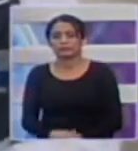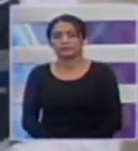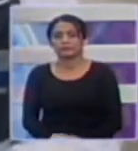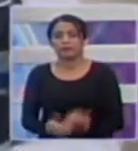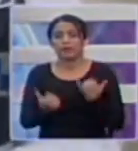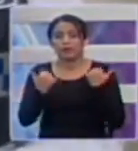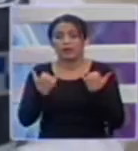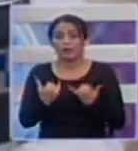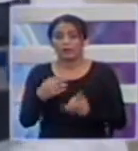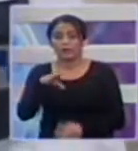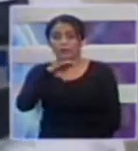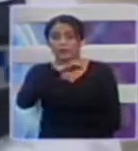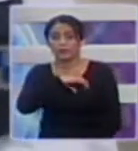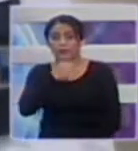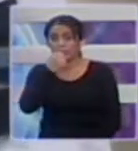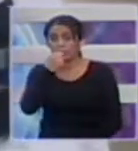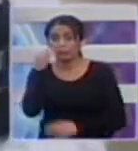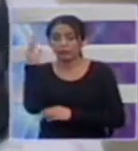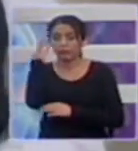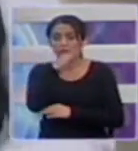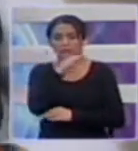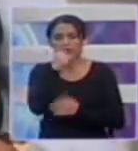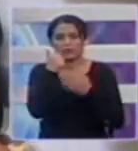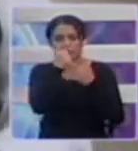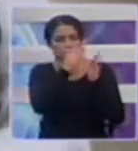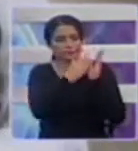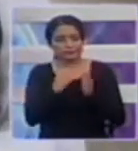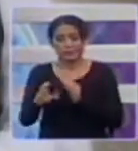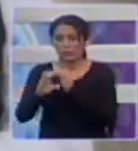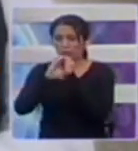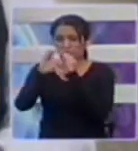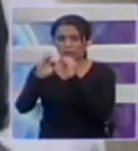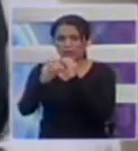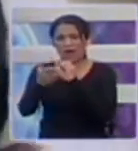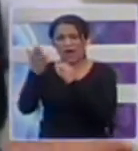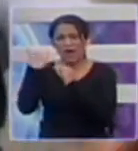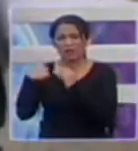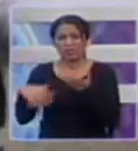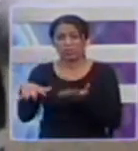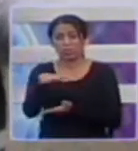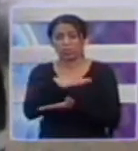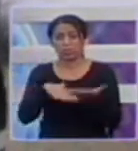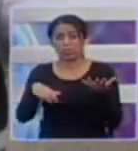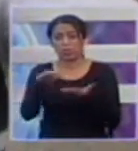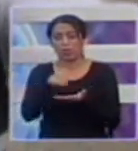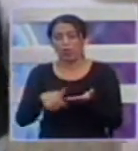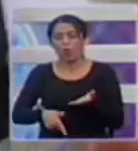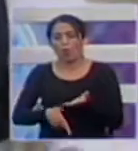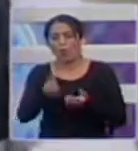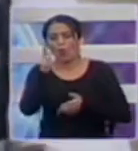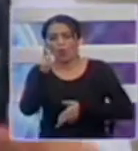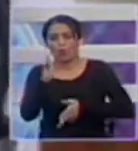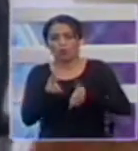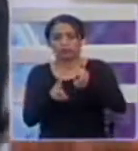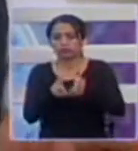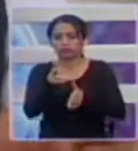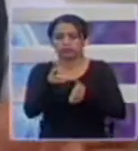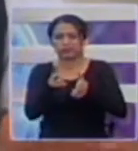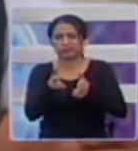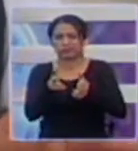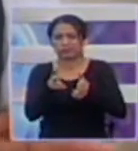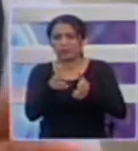es reordenar esa salida de buses que salían de una forma desordenada a dos carriles de circulación, en donde deben